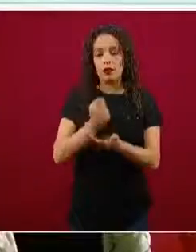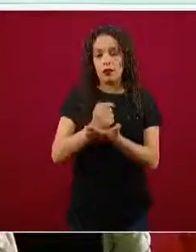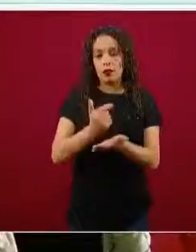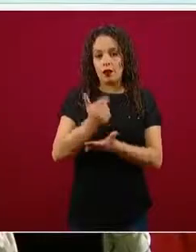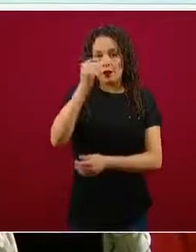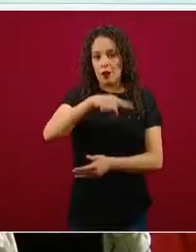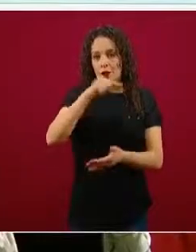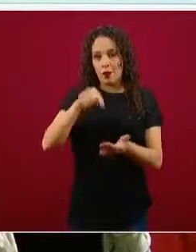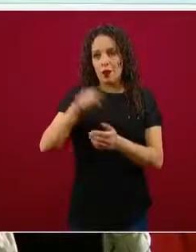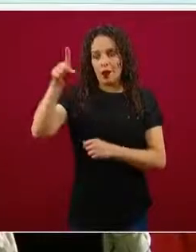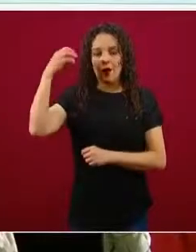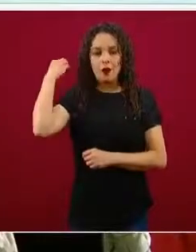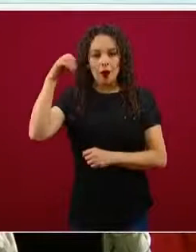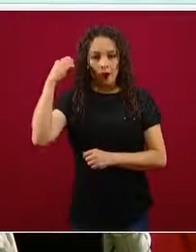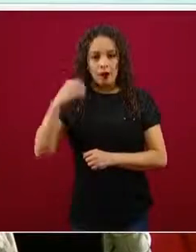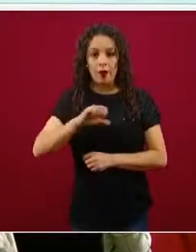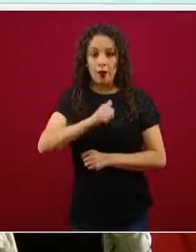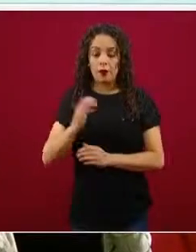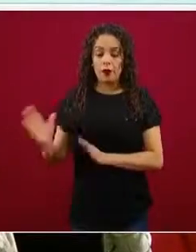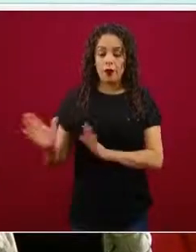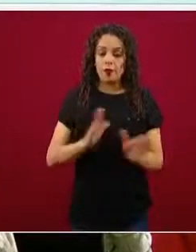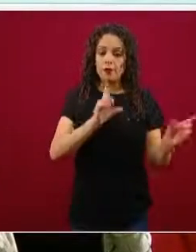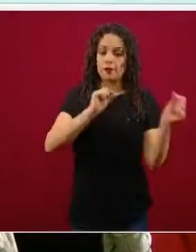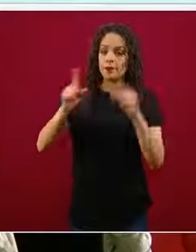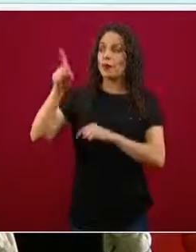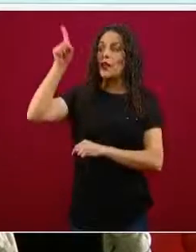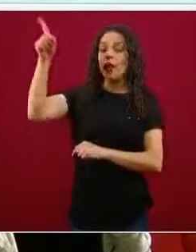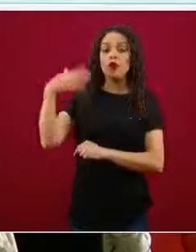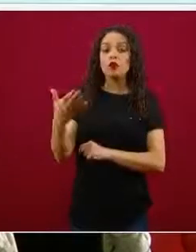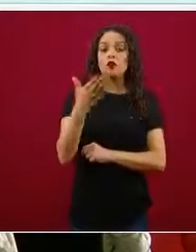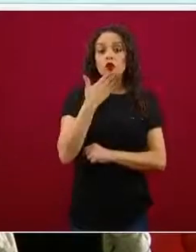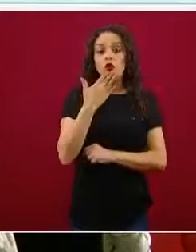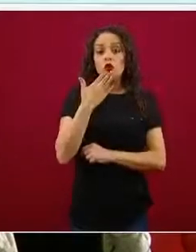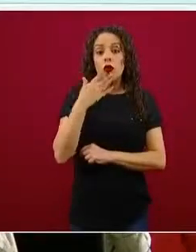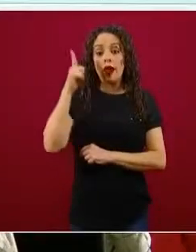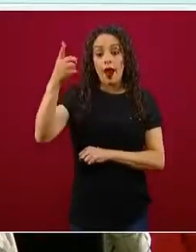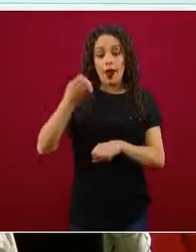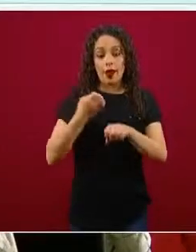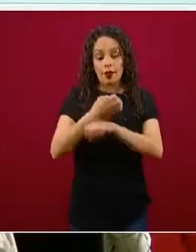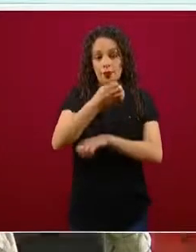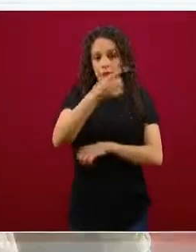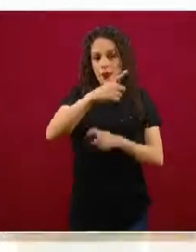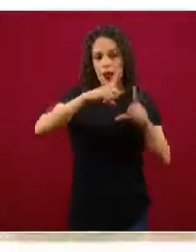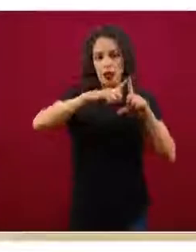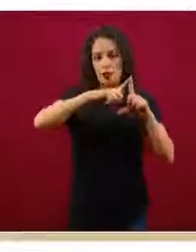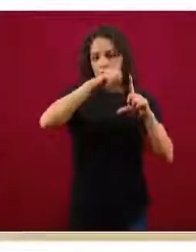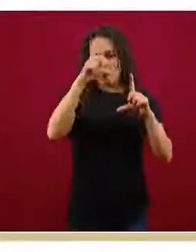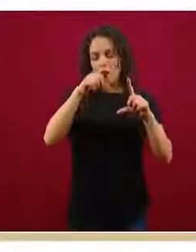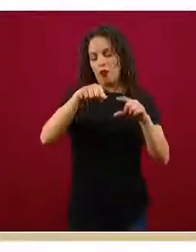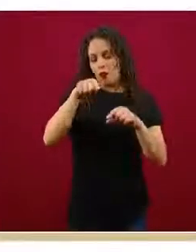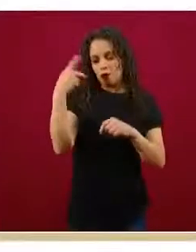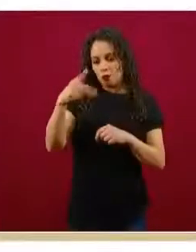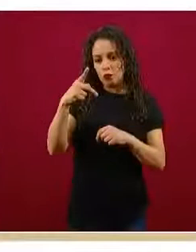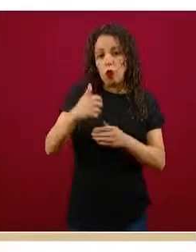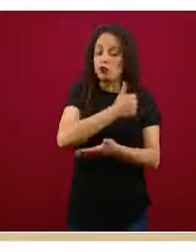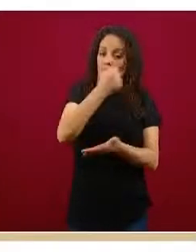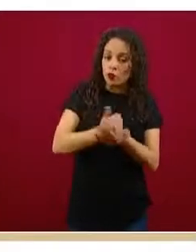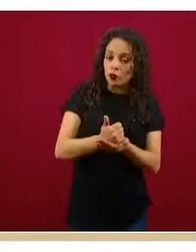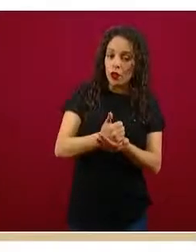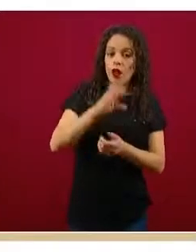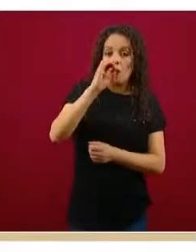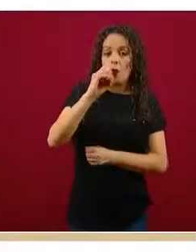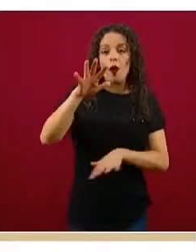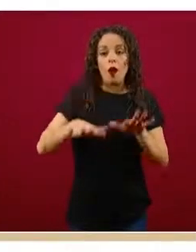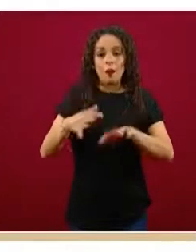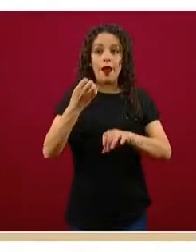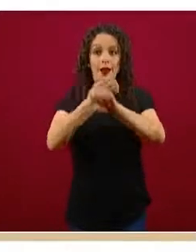siguiente, Sonora. Esto es el estado en general, las predicciones se hacen a veces por ciudad, a veces por